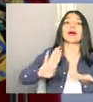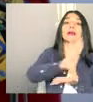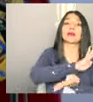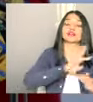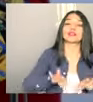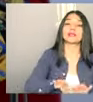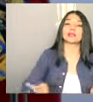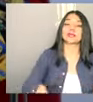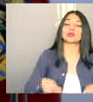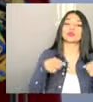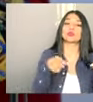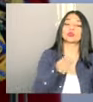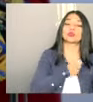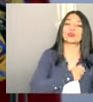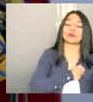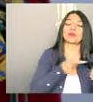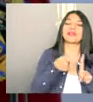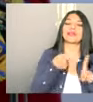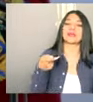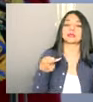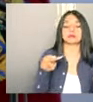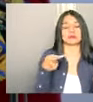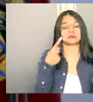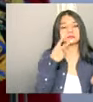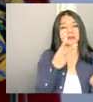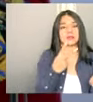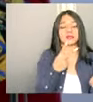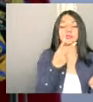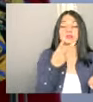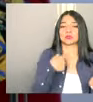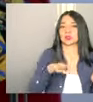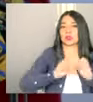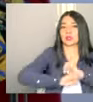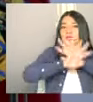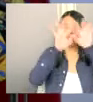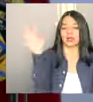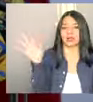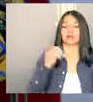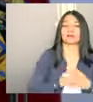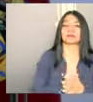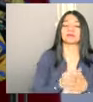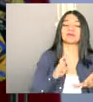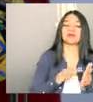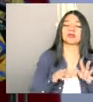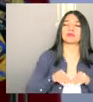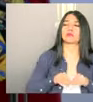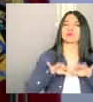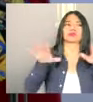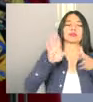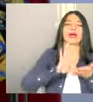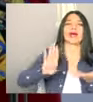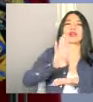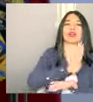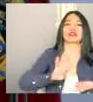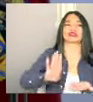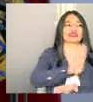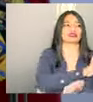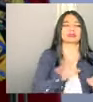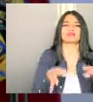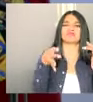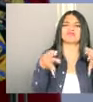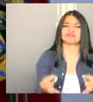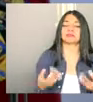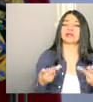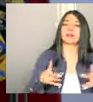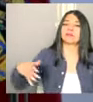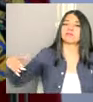que lo podemos ver desde las dos caras de la moneda. Primero, es regularización masiva de barrios para un conjunto de barrios